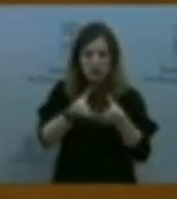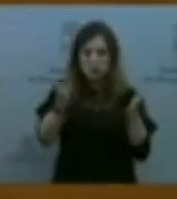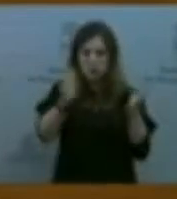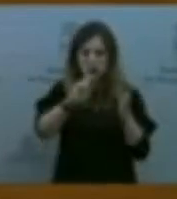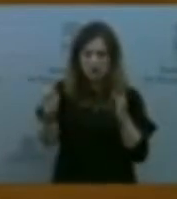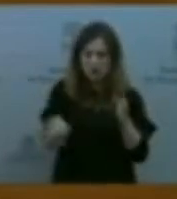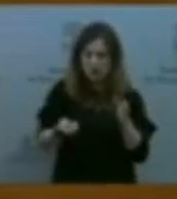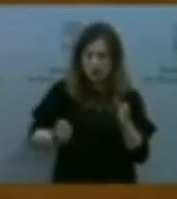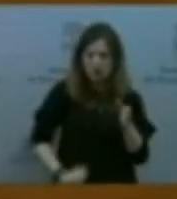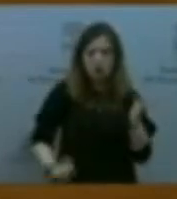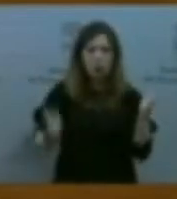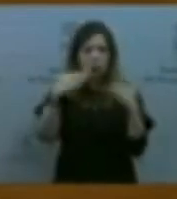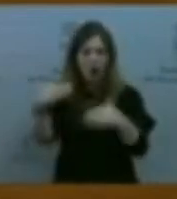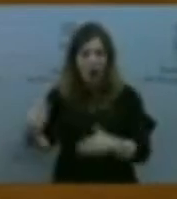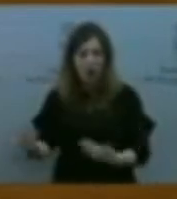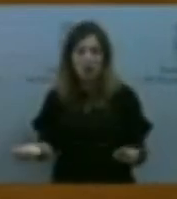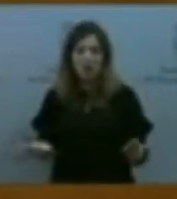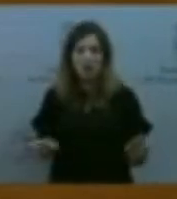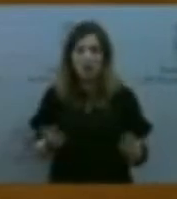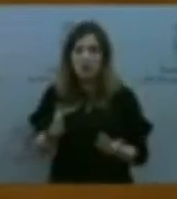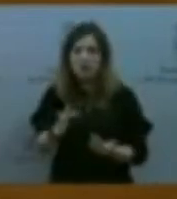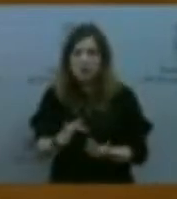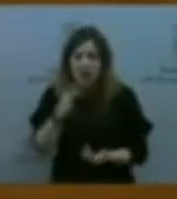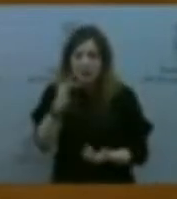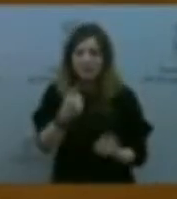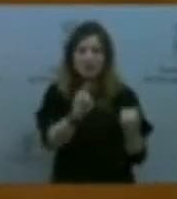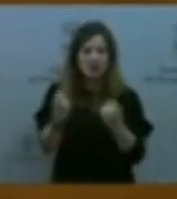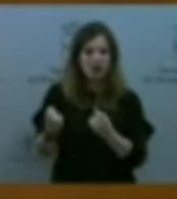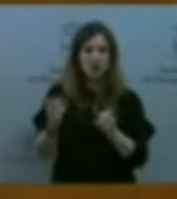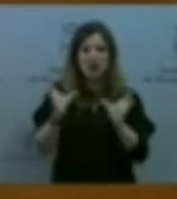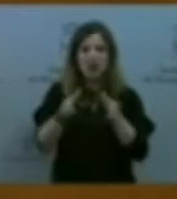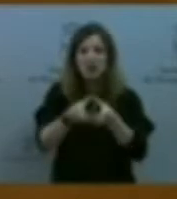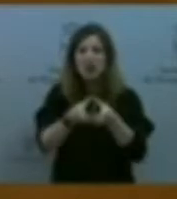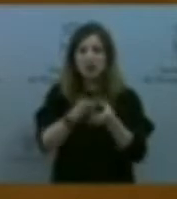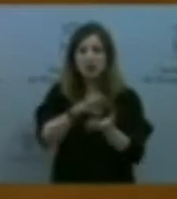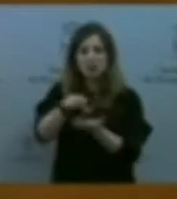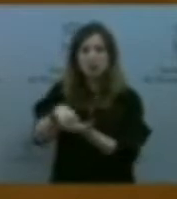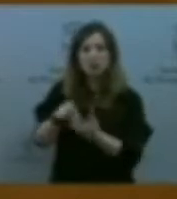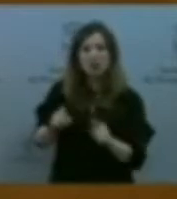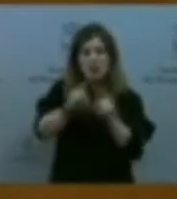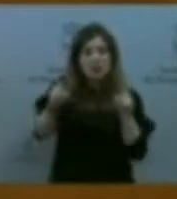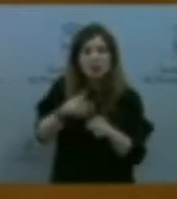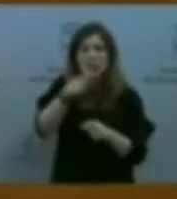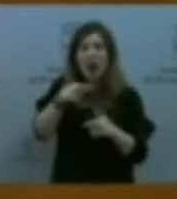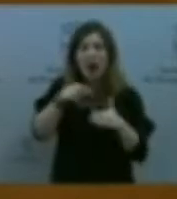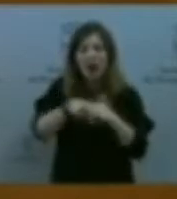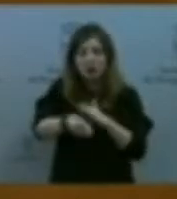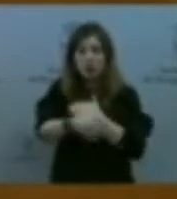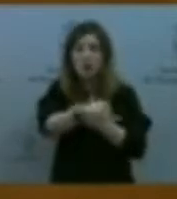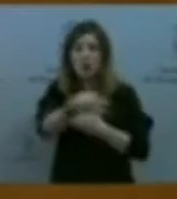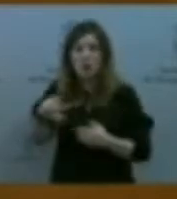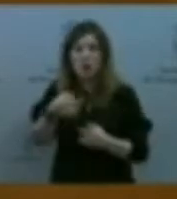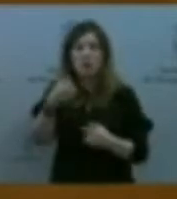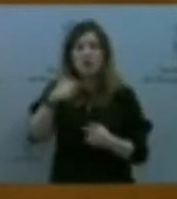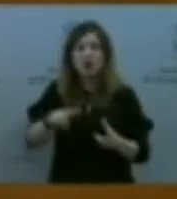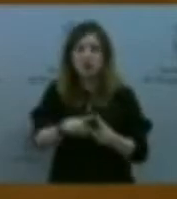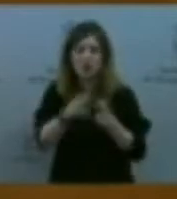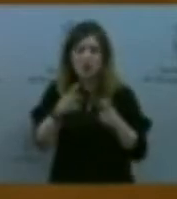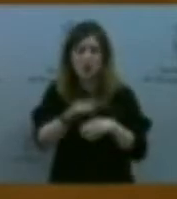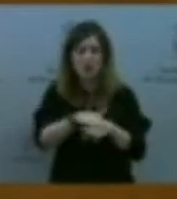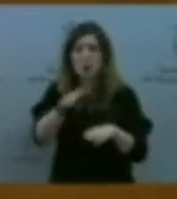y también de equipos informáticos que garanticen esa gestión adecuada. Porque estamos en el siglo XXI, señorías, y se sigue